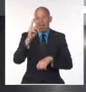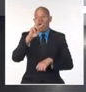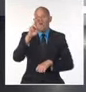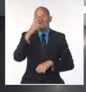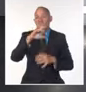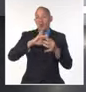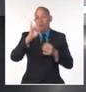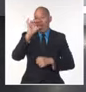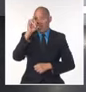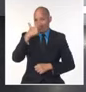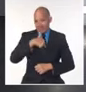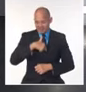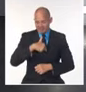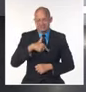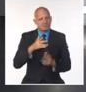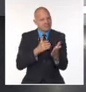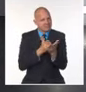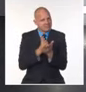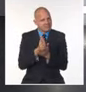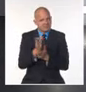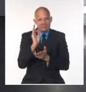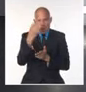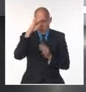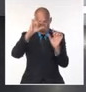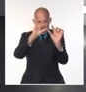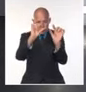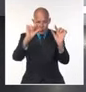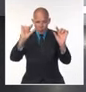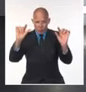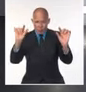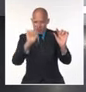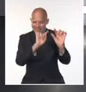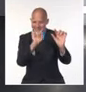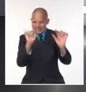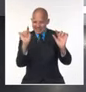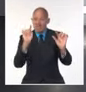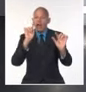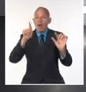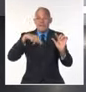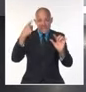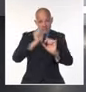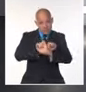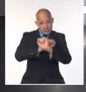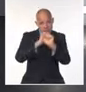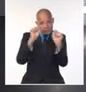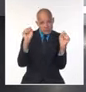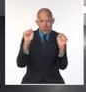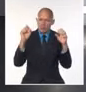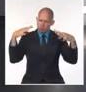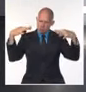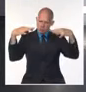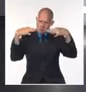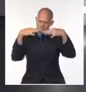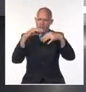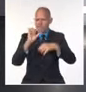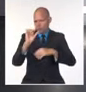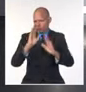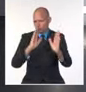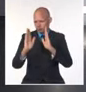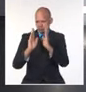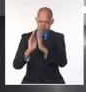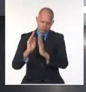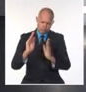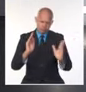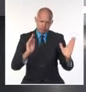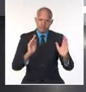movimiento sobre el occidente de nuestro territorio por eso se pronostica un amanecer con cielos parcialmente nublados en el centro y Oriente del